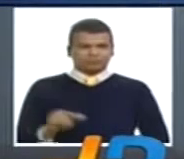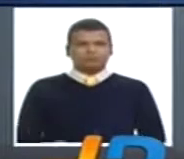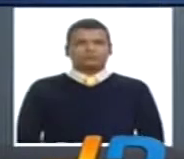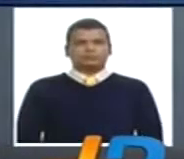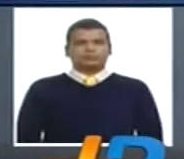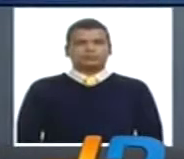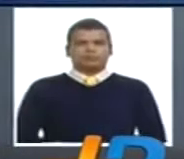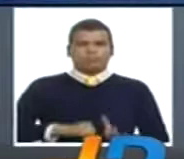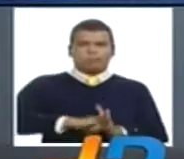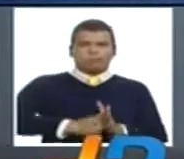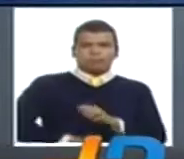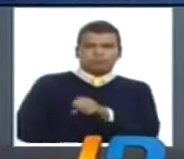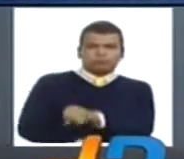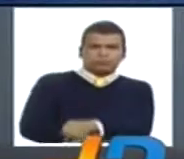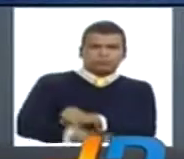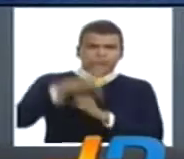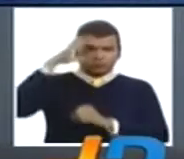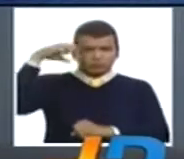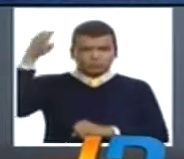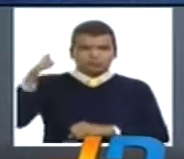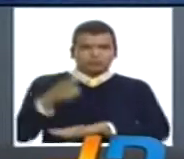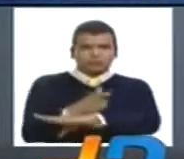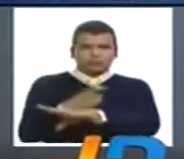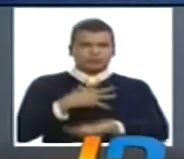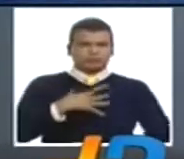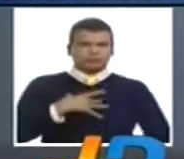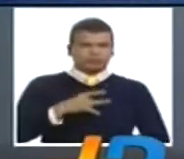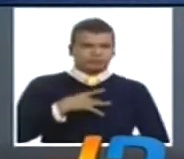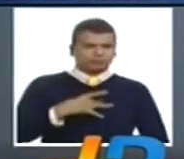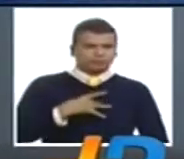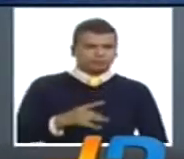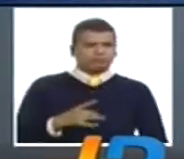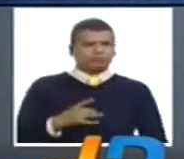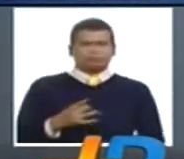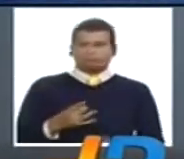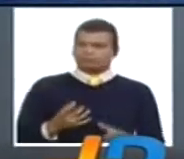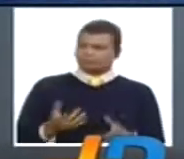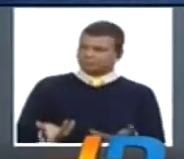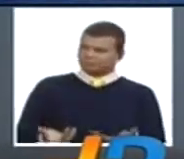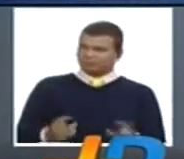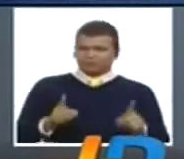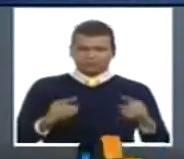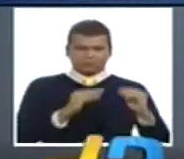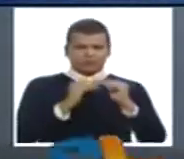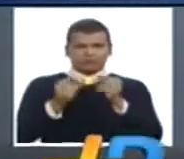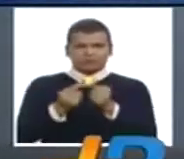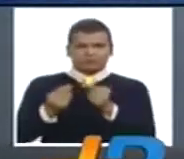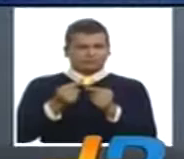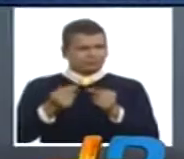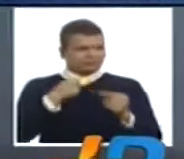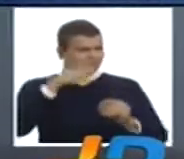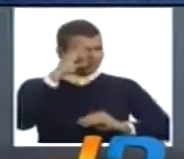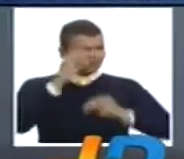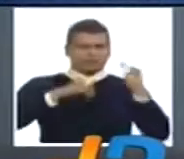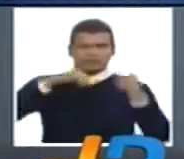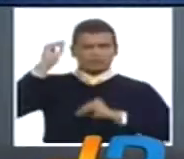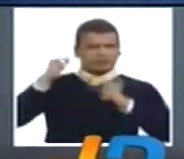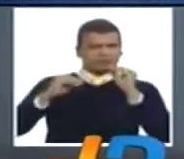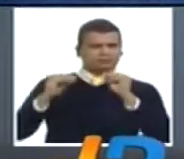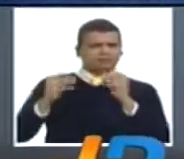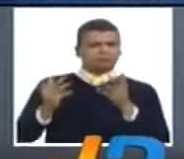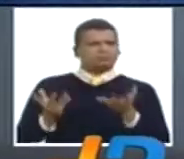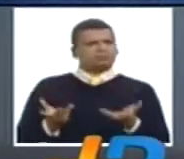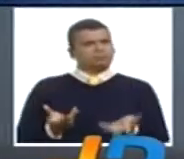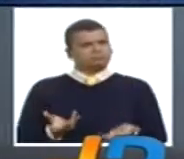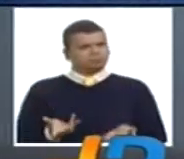La suspensión del fútbol profesional en el estadio del barrio San Fernando, el Pascual Guerrero, tiene divididos a los vecinos de esta